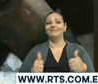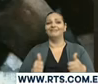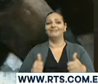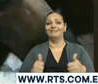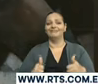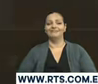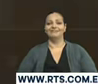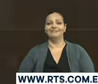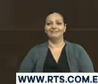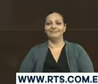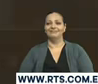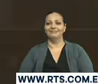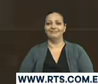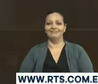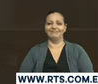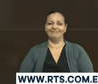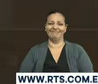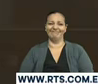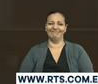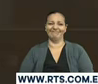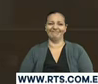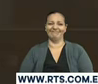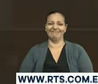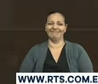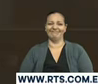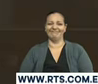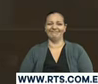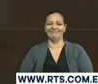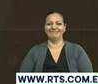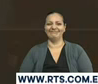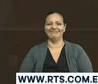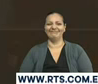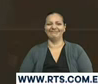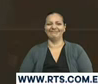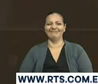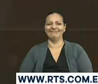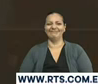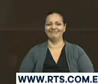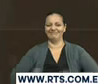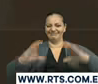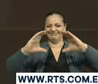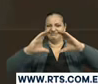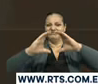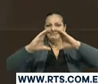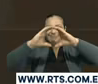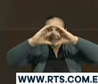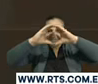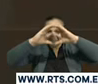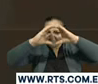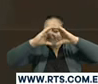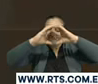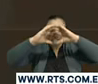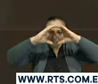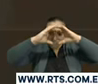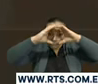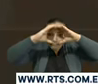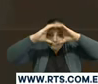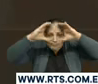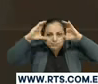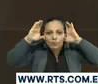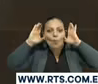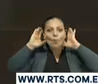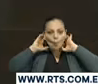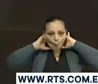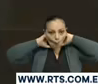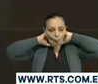de perro en jirafa, mira. ¿Por qué? Por traviesa, Lulú. La pequeña Lulú es traviesa. Pero salvó la